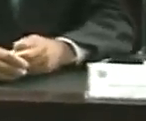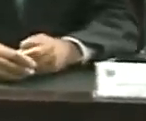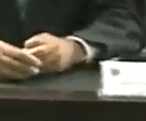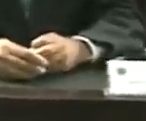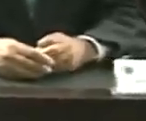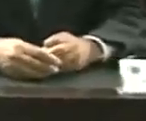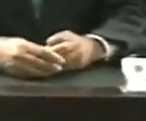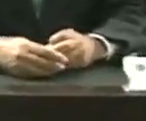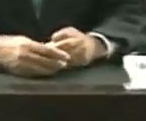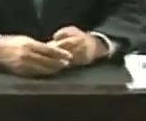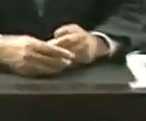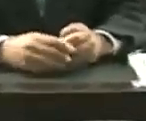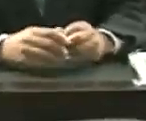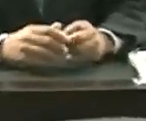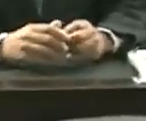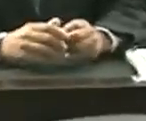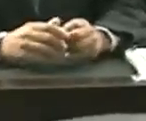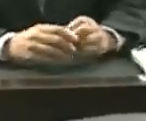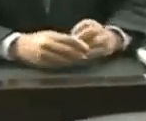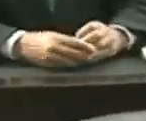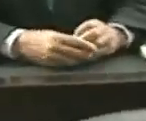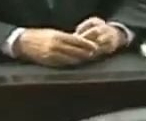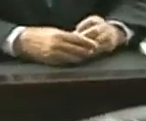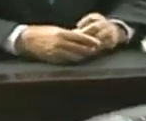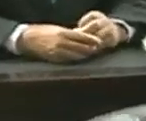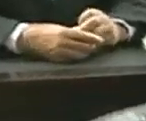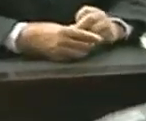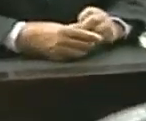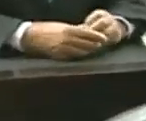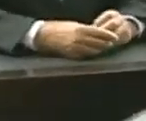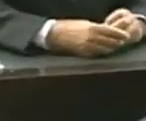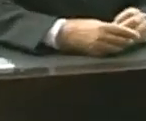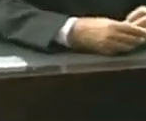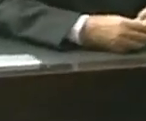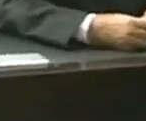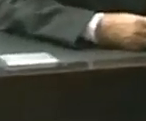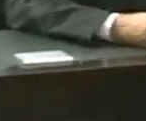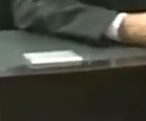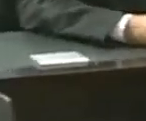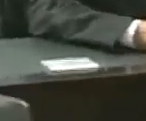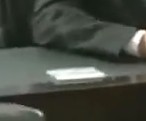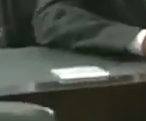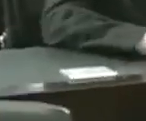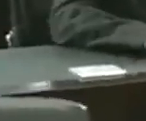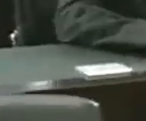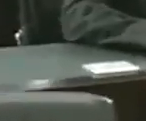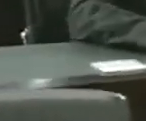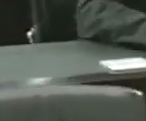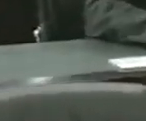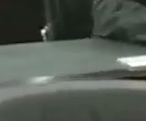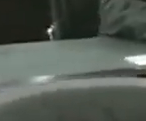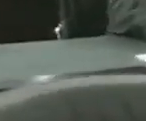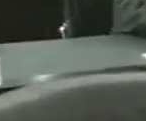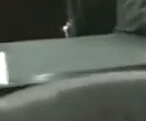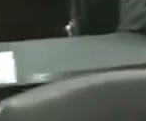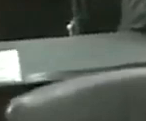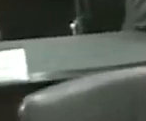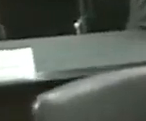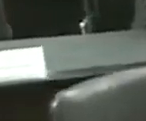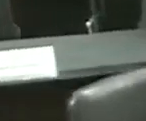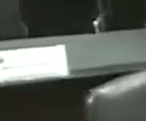día de hoy. Hecho ocurrido a la altura de la avenida Bolívar, acá en Caracas, un hecho que dejó un